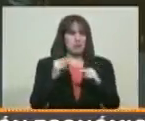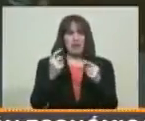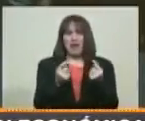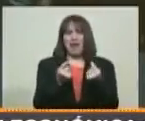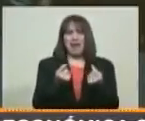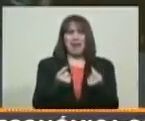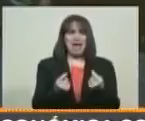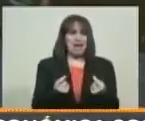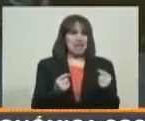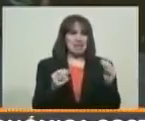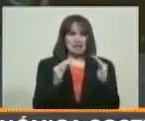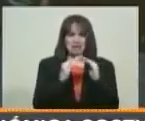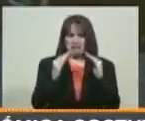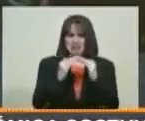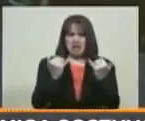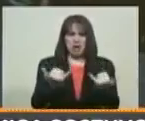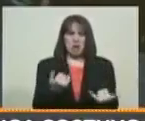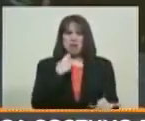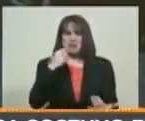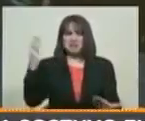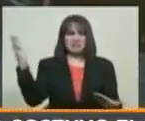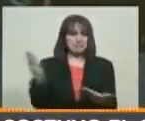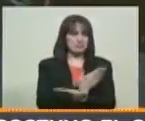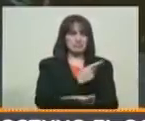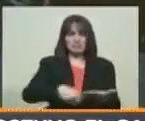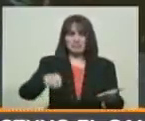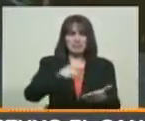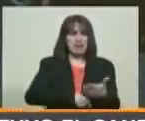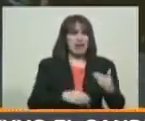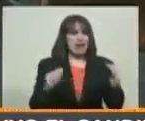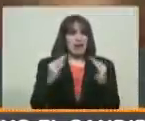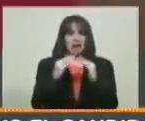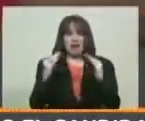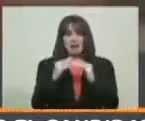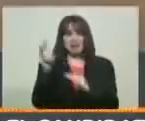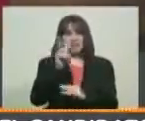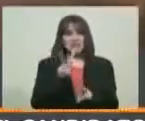Y ahora dice que va a eliminar la gran misión Vivienda Venezuela.